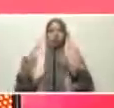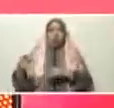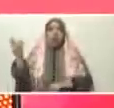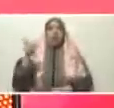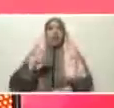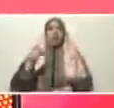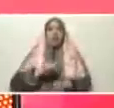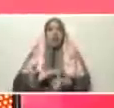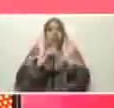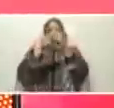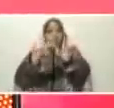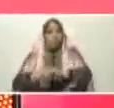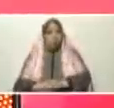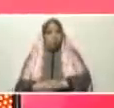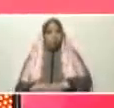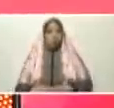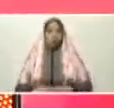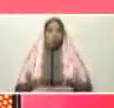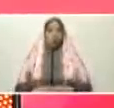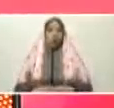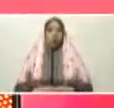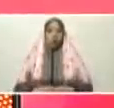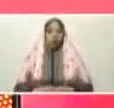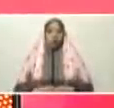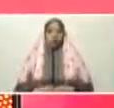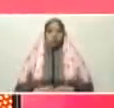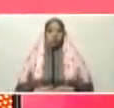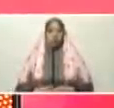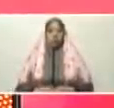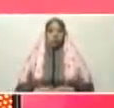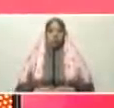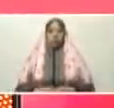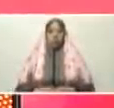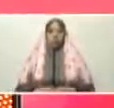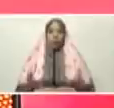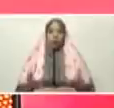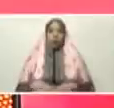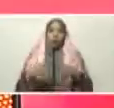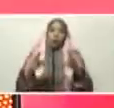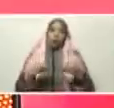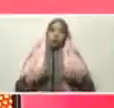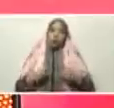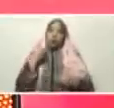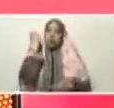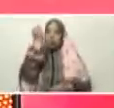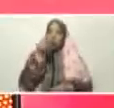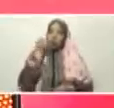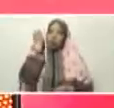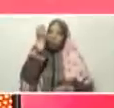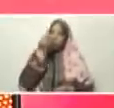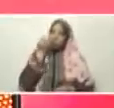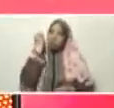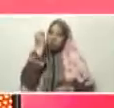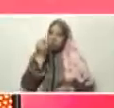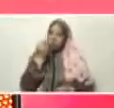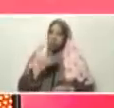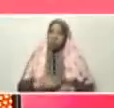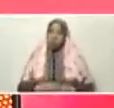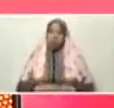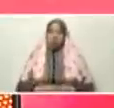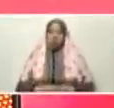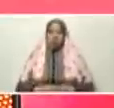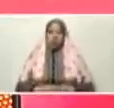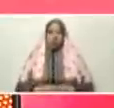de renovar las y eso me sumió a mí en una reflexión muy